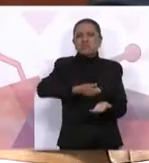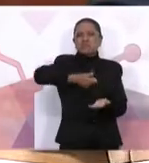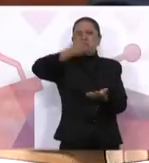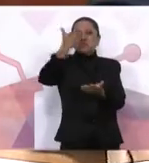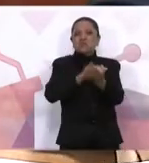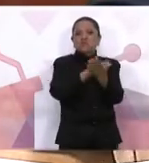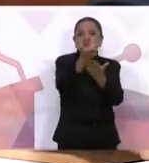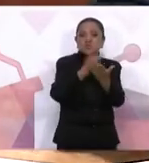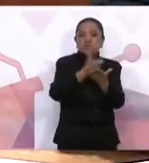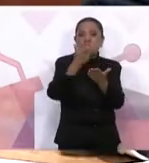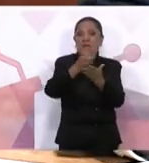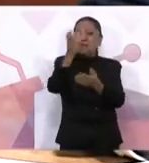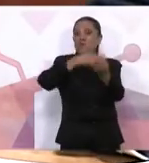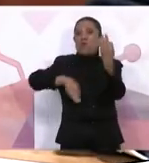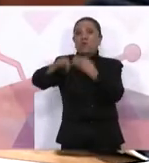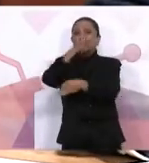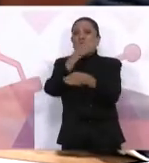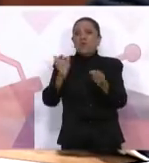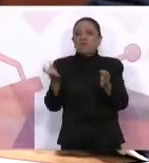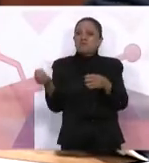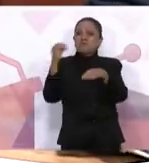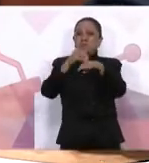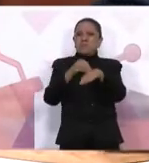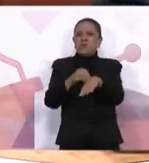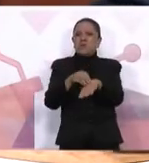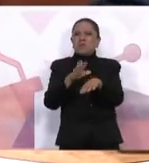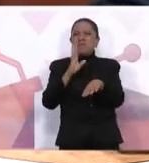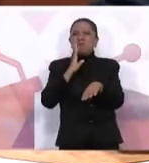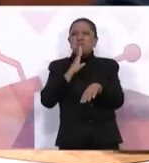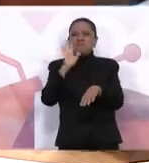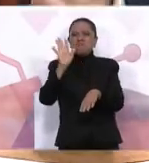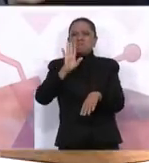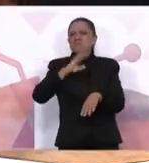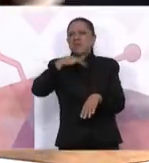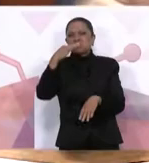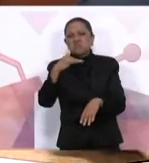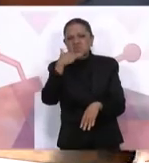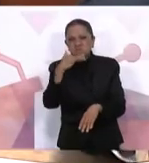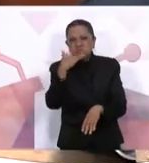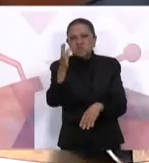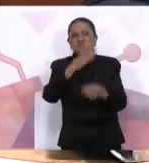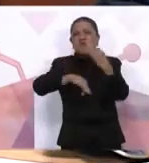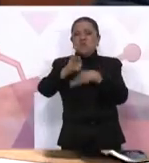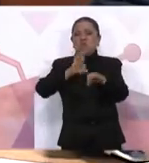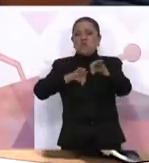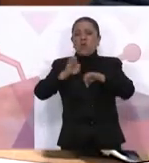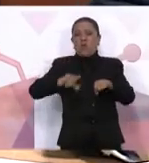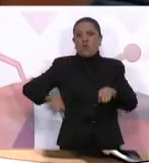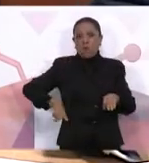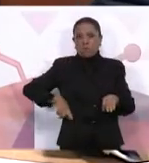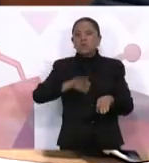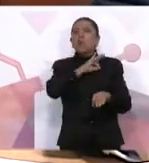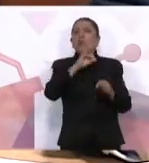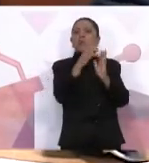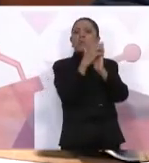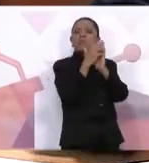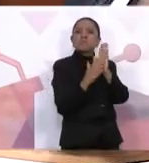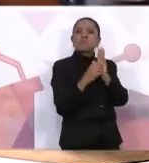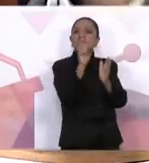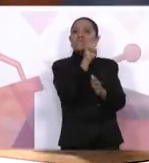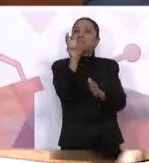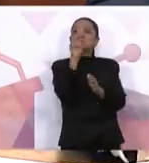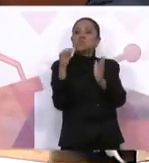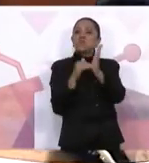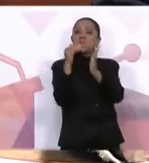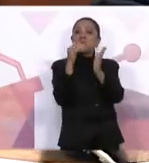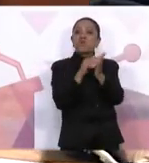comportan de la manera más deshonesta al respecto podemos ahorrar unos 300 millones de pesos al respecto y